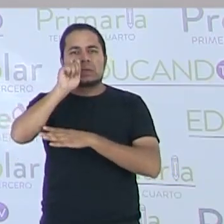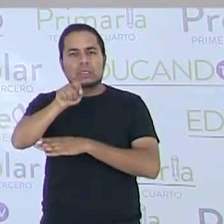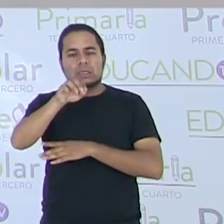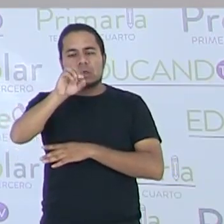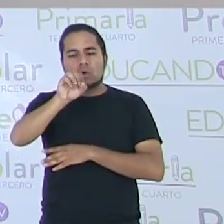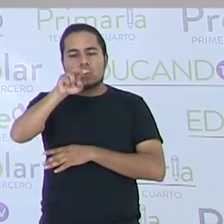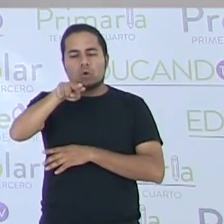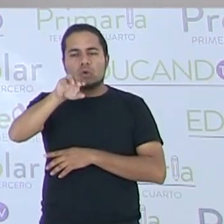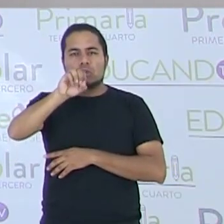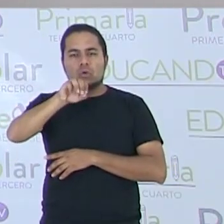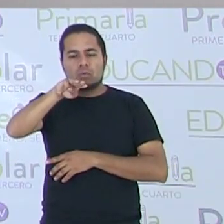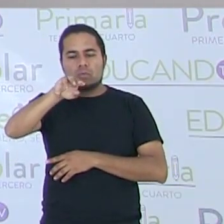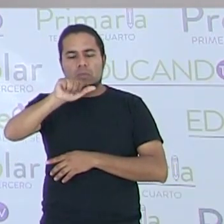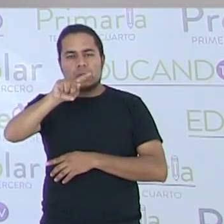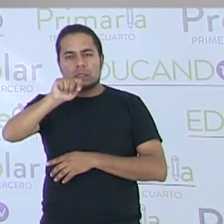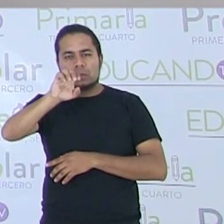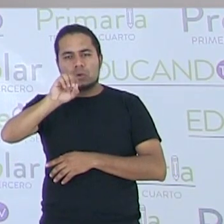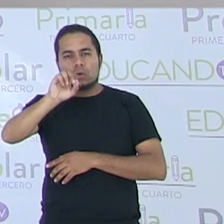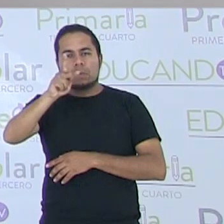onomatopeya.